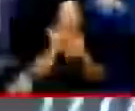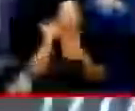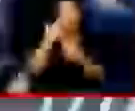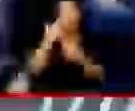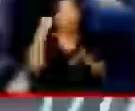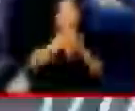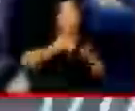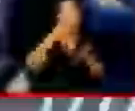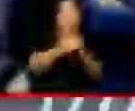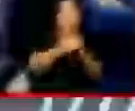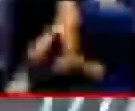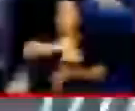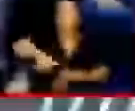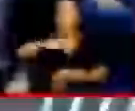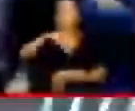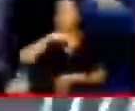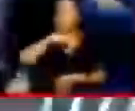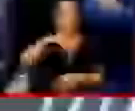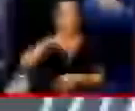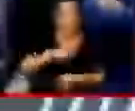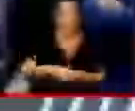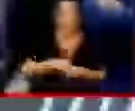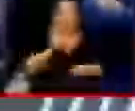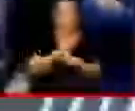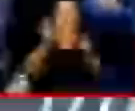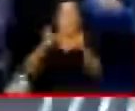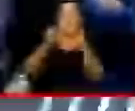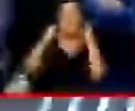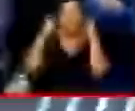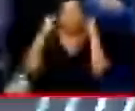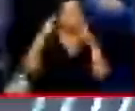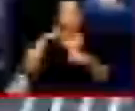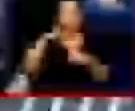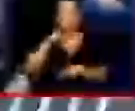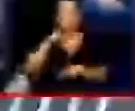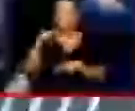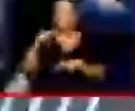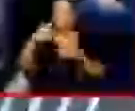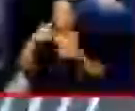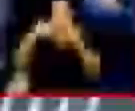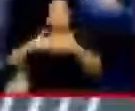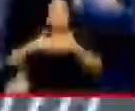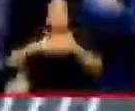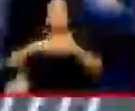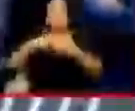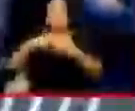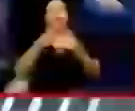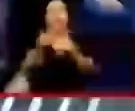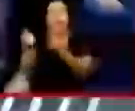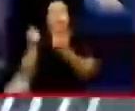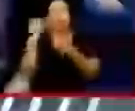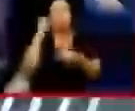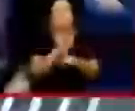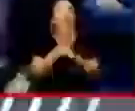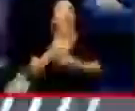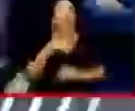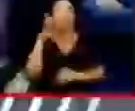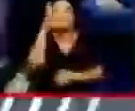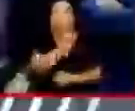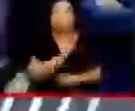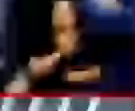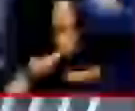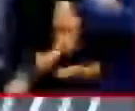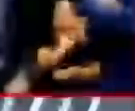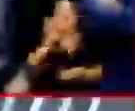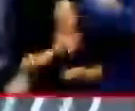próximamente que implique ponerle un tope a aumento de jubilaciones, a UH, qué sé yo, cualquier recorte que haya en el gasto, hay toda una discusión con el